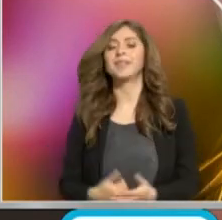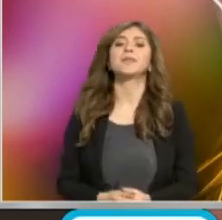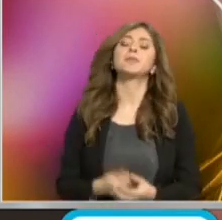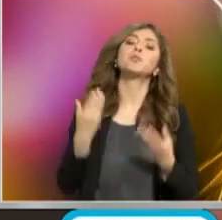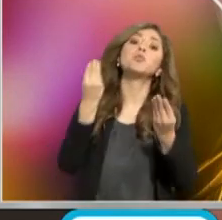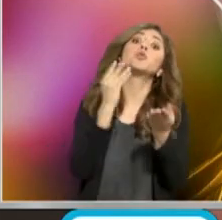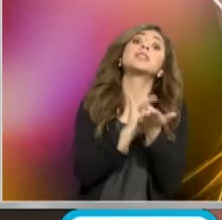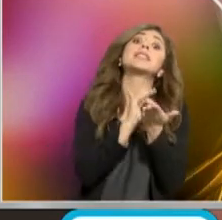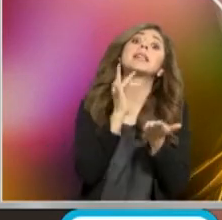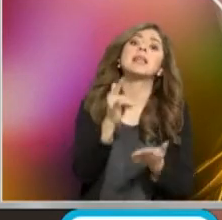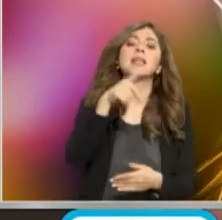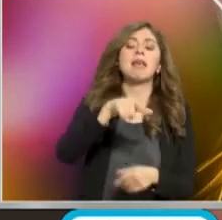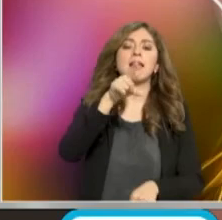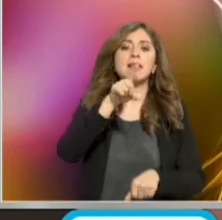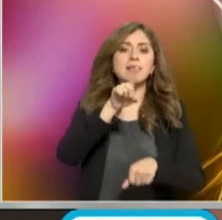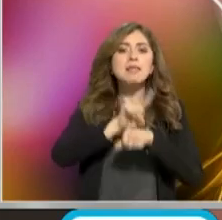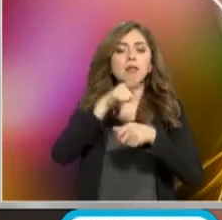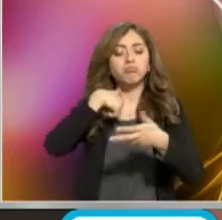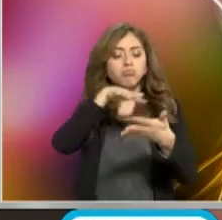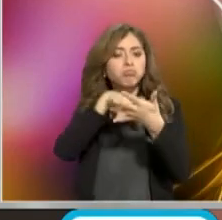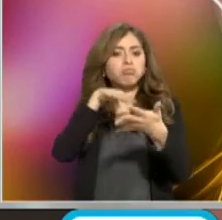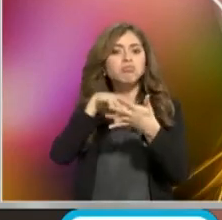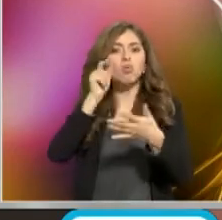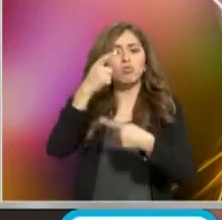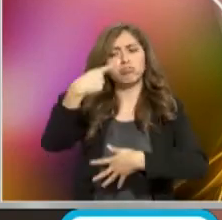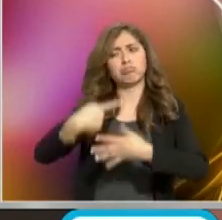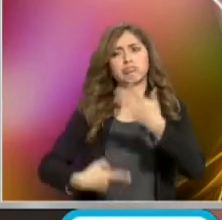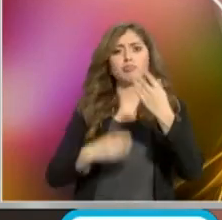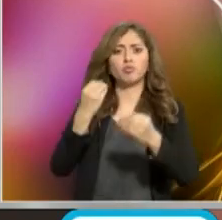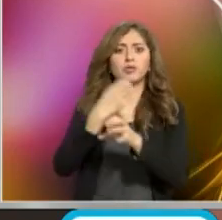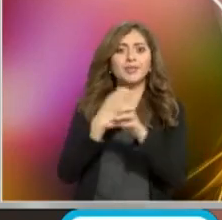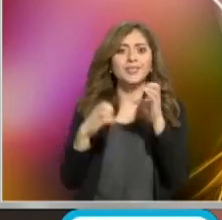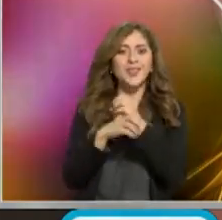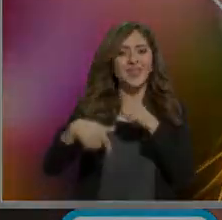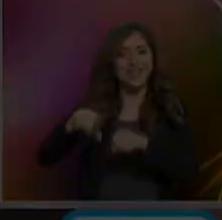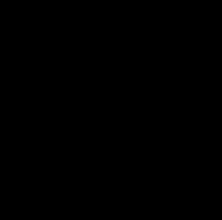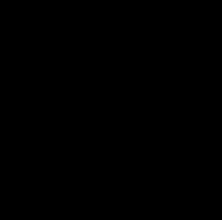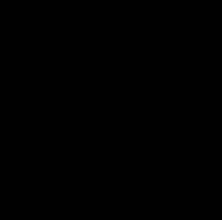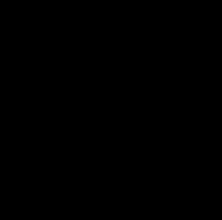darle una leída al origen de un montón de cosas. Muchas gracias por haber estado. Gracias, Juan. Oye,